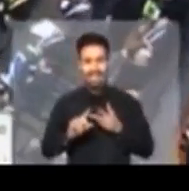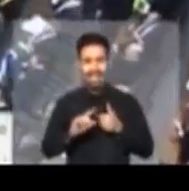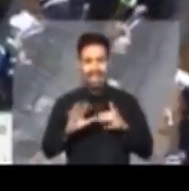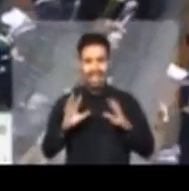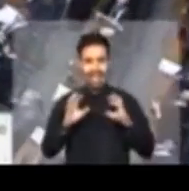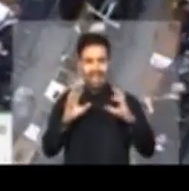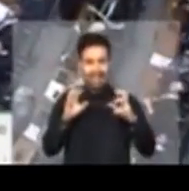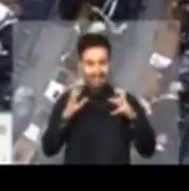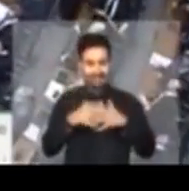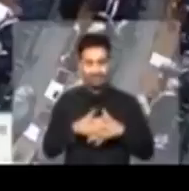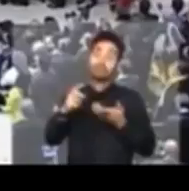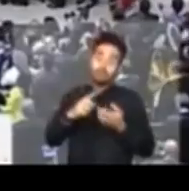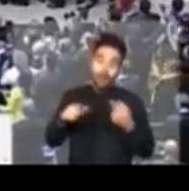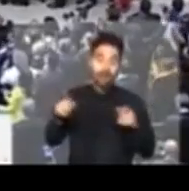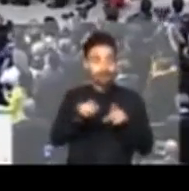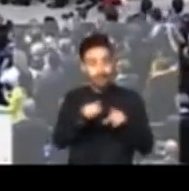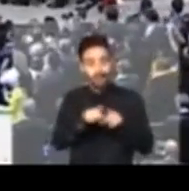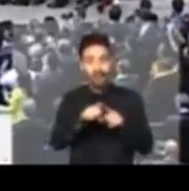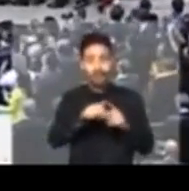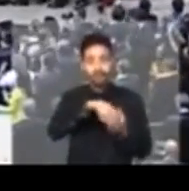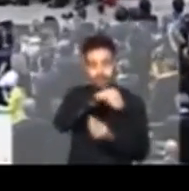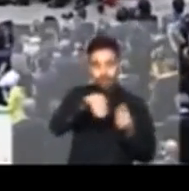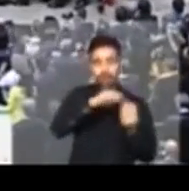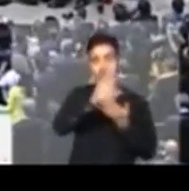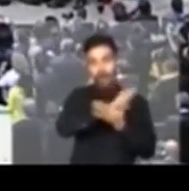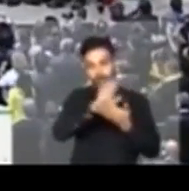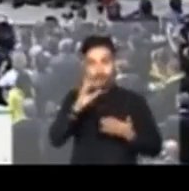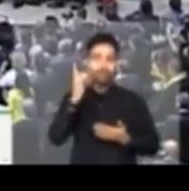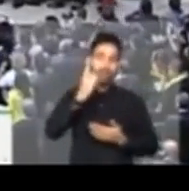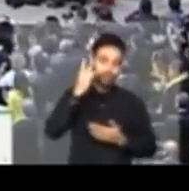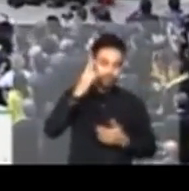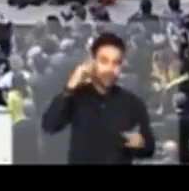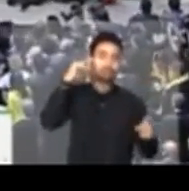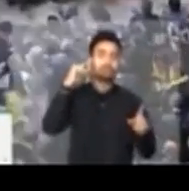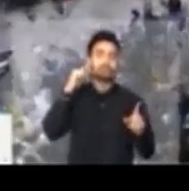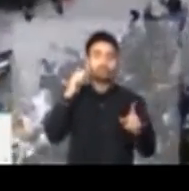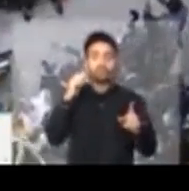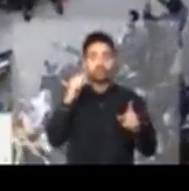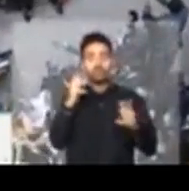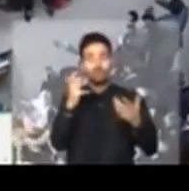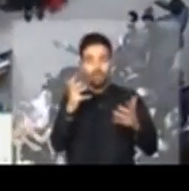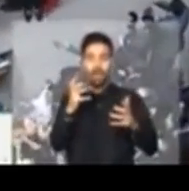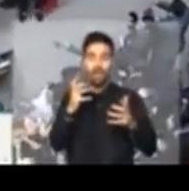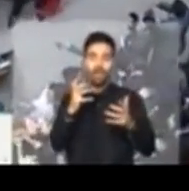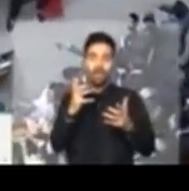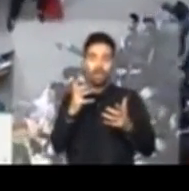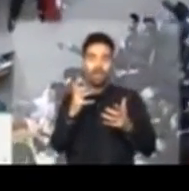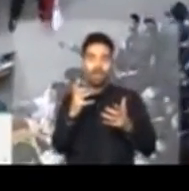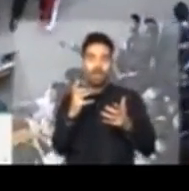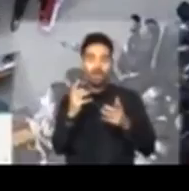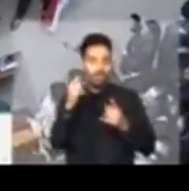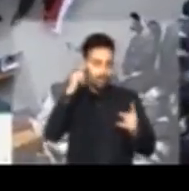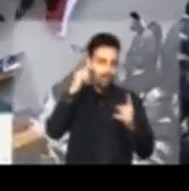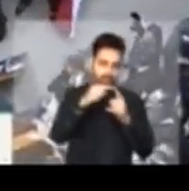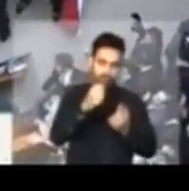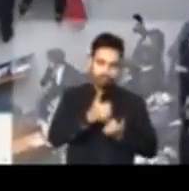Rousseff ha catalogado el accionar de los congresistas como un golpe de Estado y apelará a la supuesta